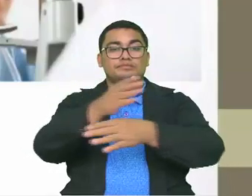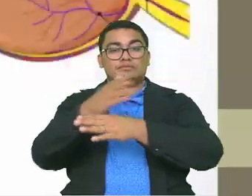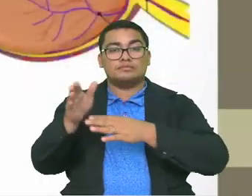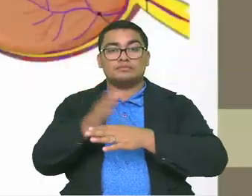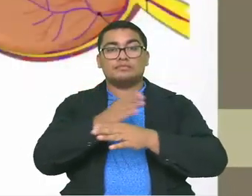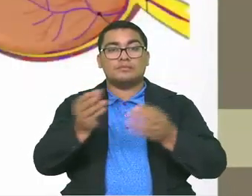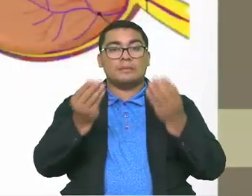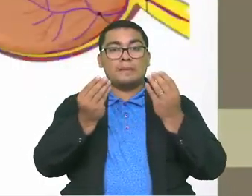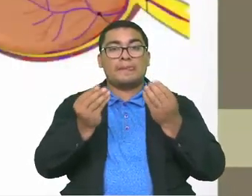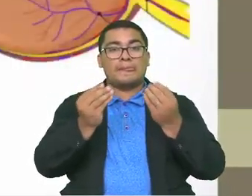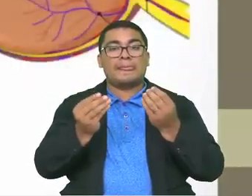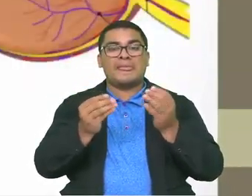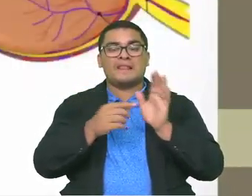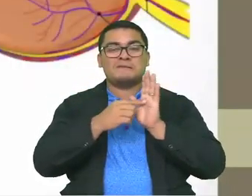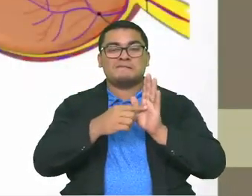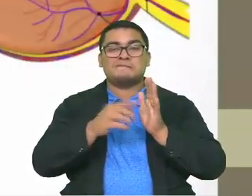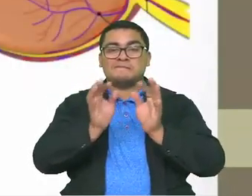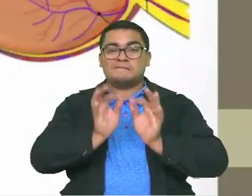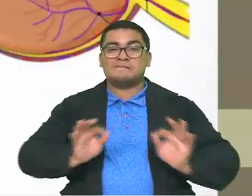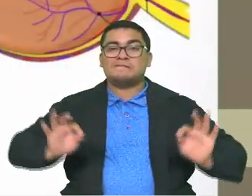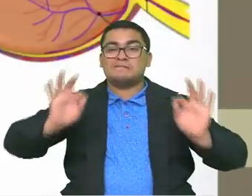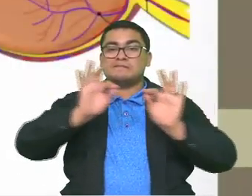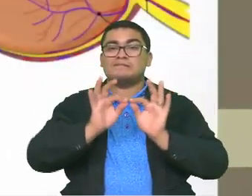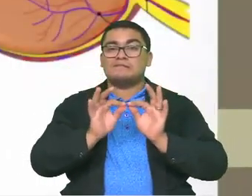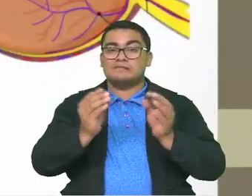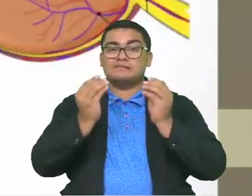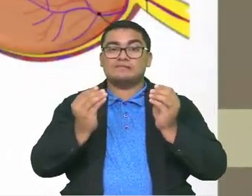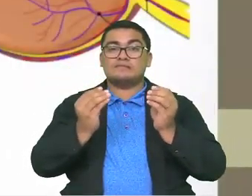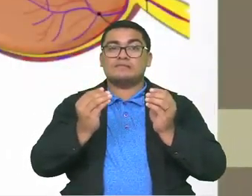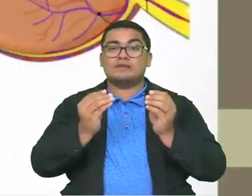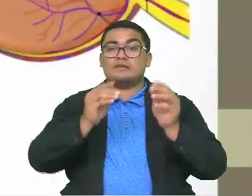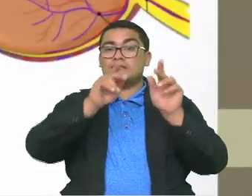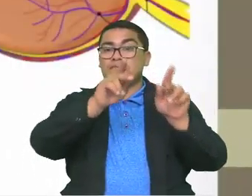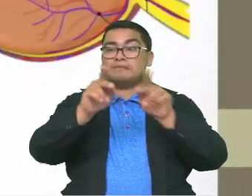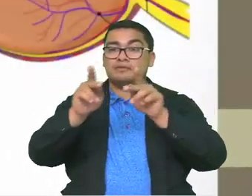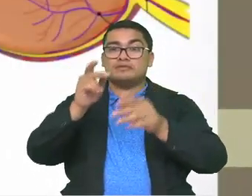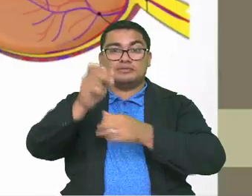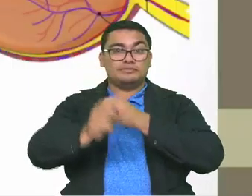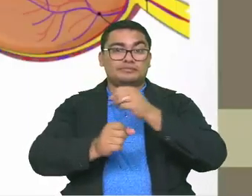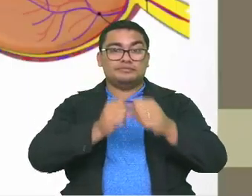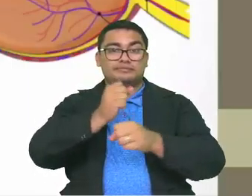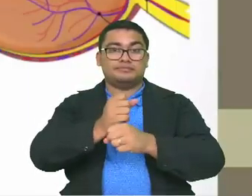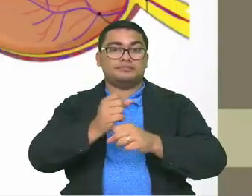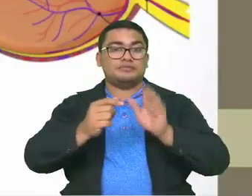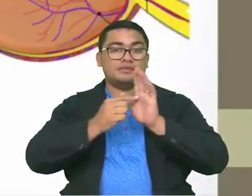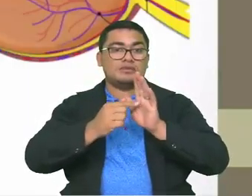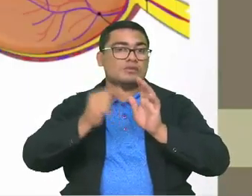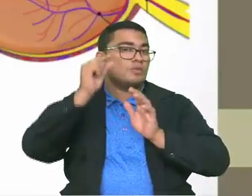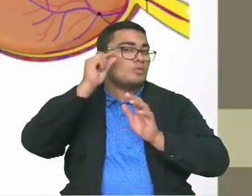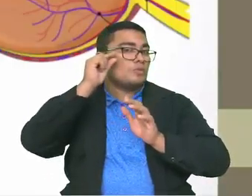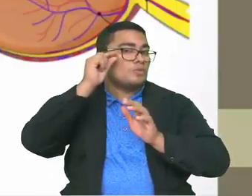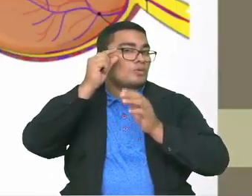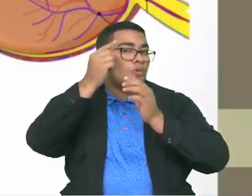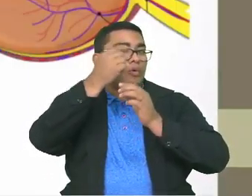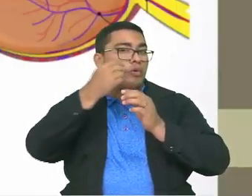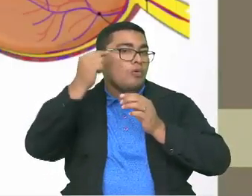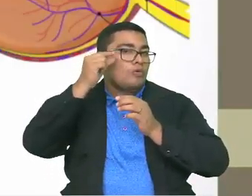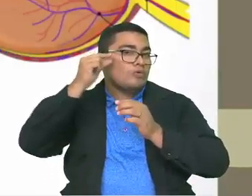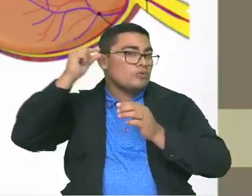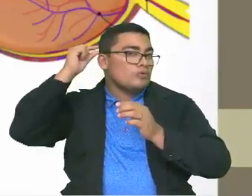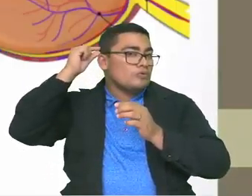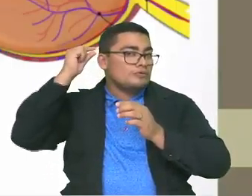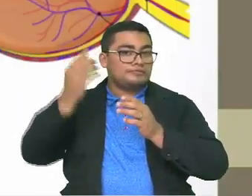5 centímetros. Entonces, este cablecito es el nervio óptico, tiene a inflamarse en algunos casos, y las causas